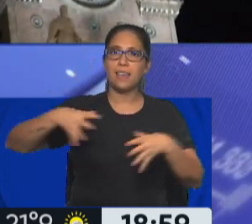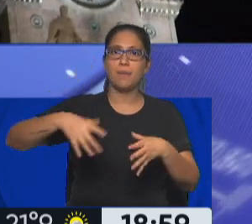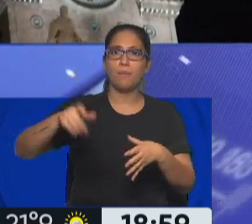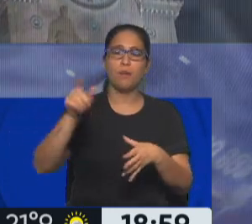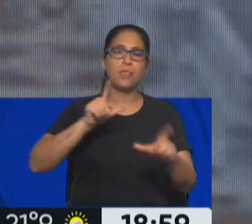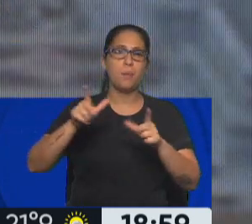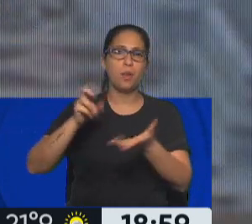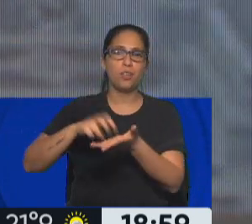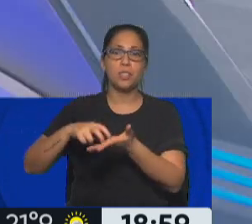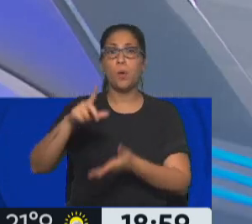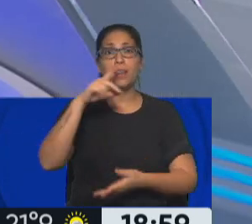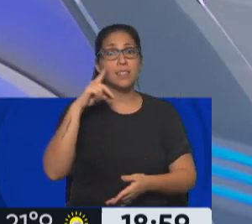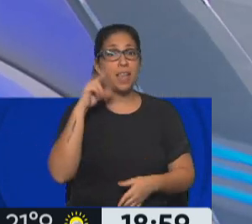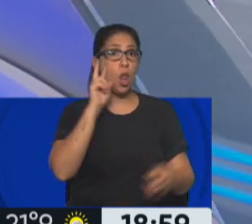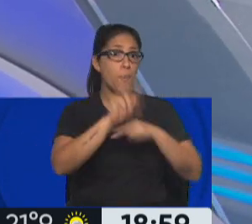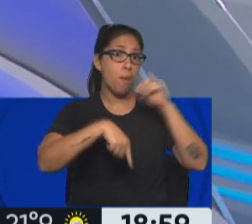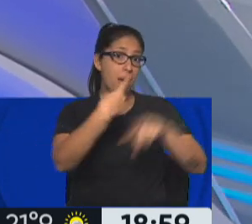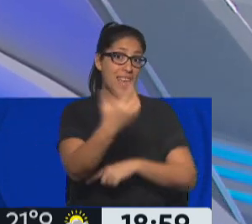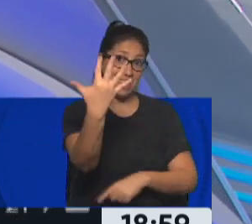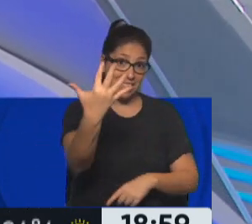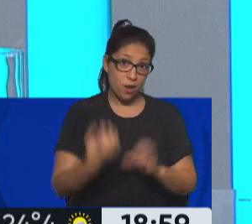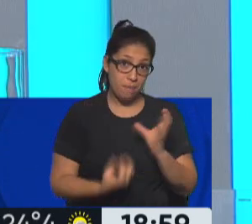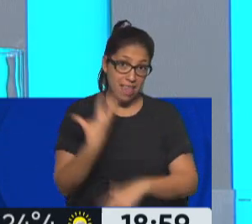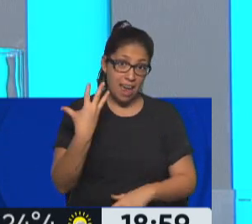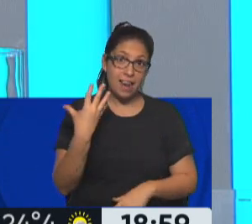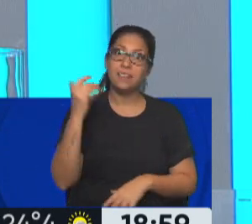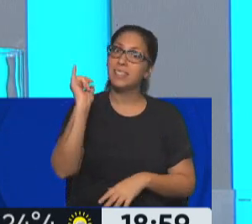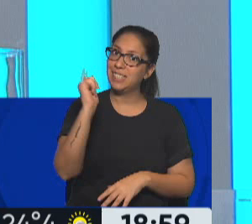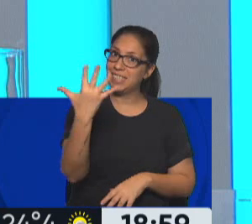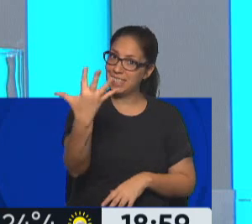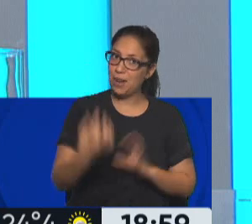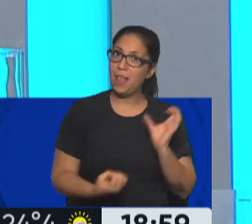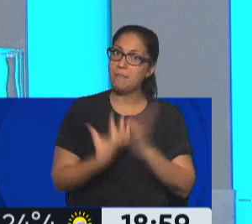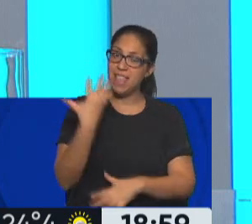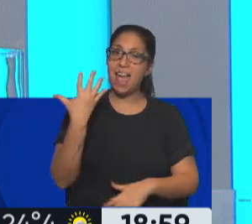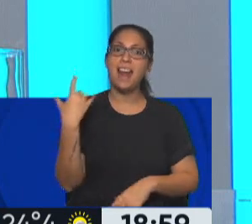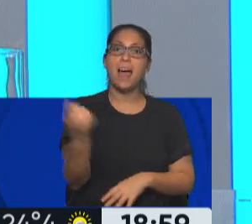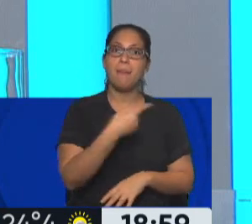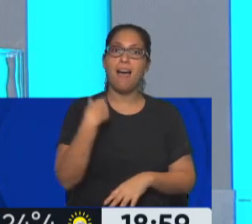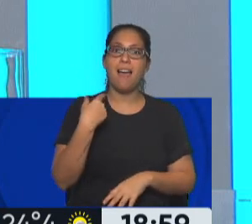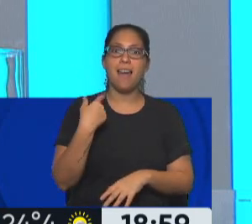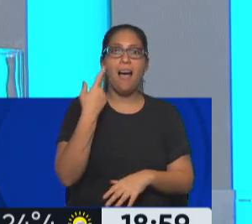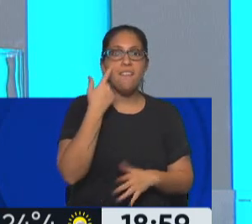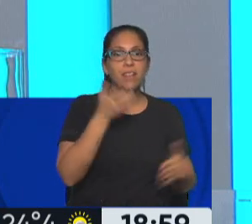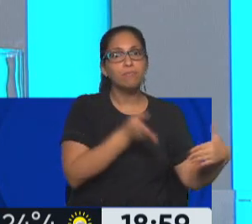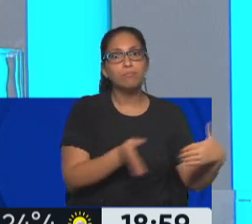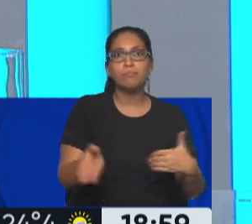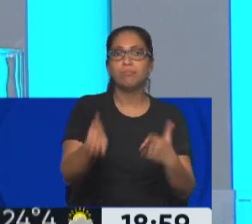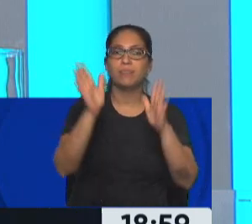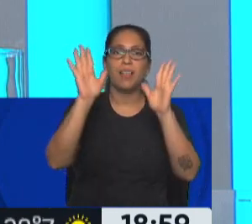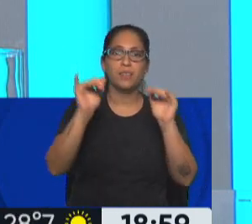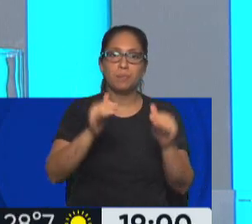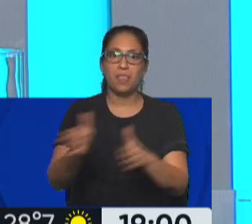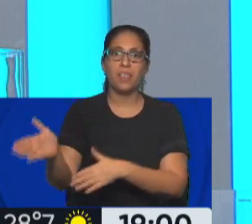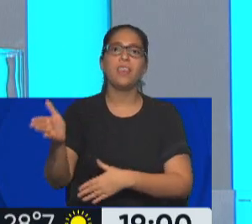noticiero. Bien, Leticia, nos reencontramos mañana a las 5. Y que se queden, a las 5 de la mañana para cubrir justamente cómo van, a despedirlo en las últimas horas.